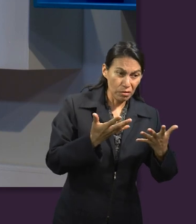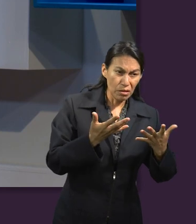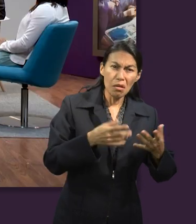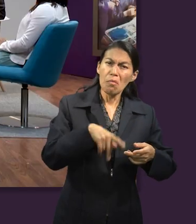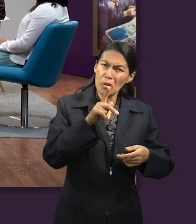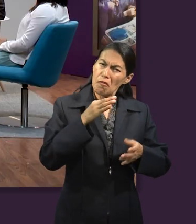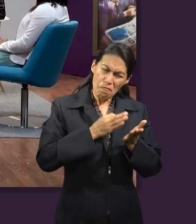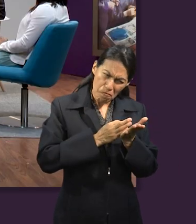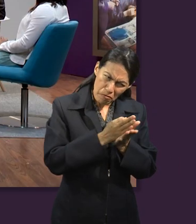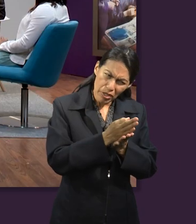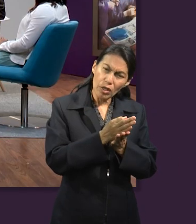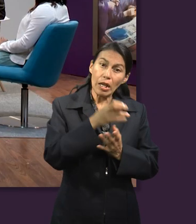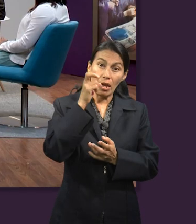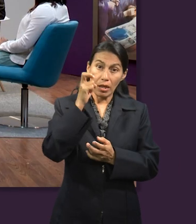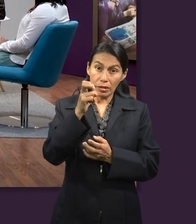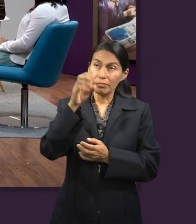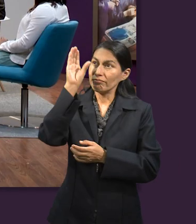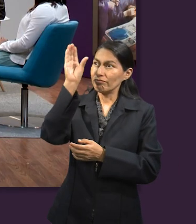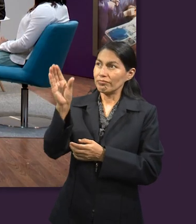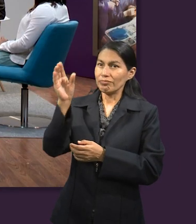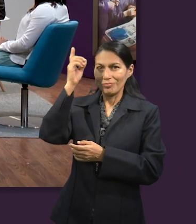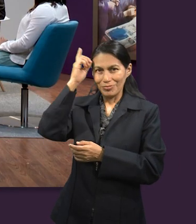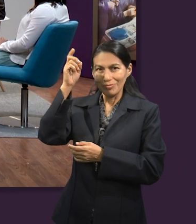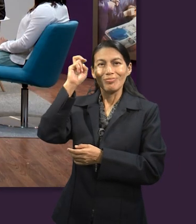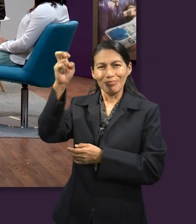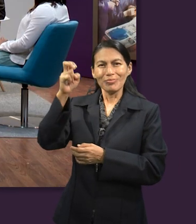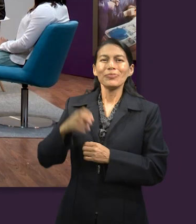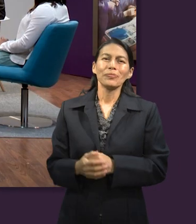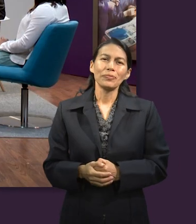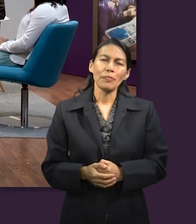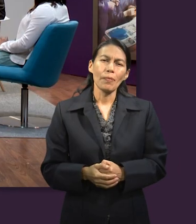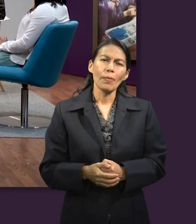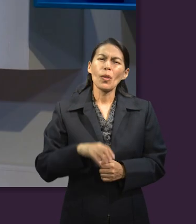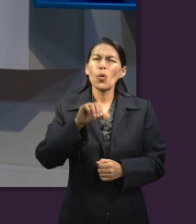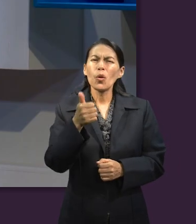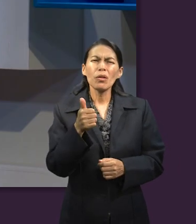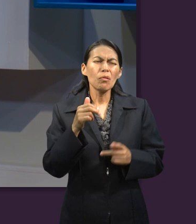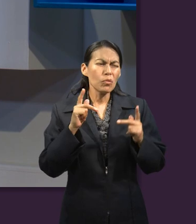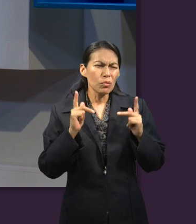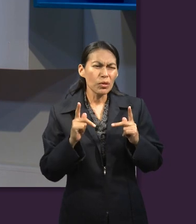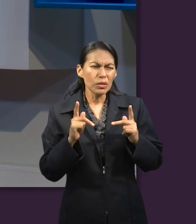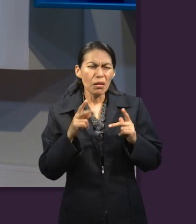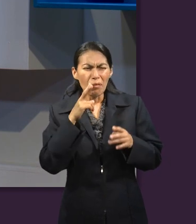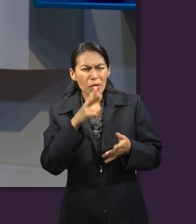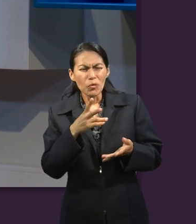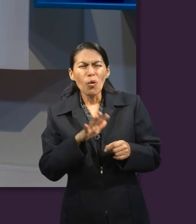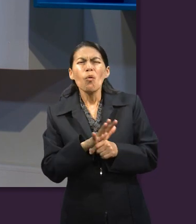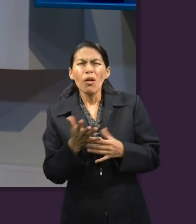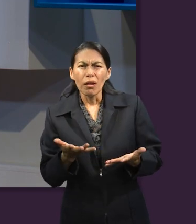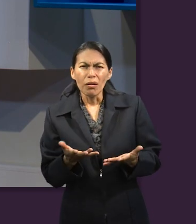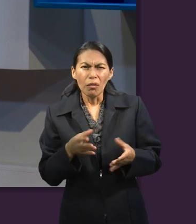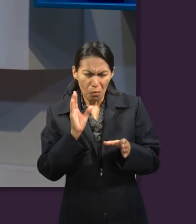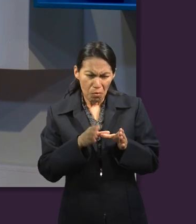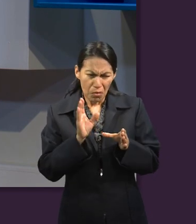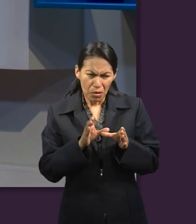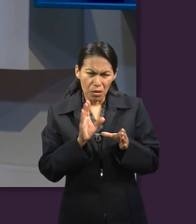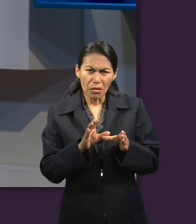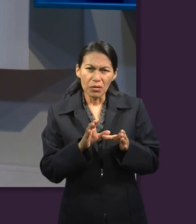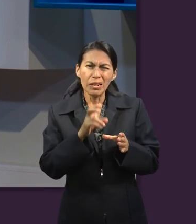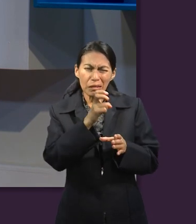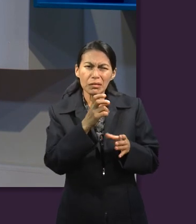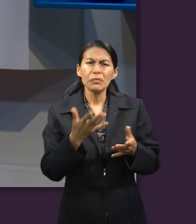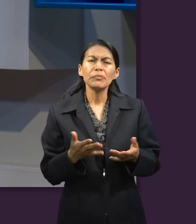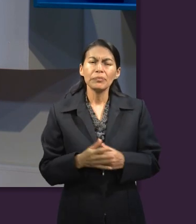una de las características de nuestro padre y que otras promesas podemos observar en la historia de abraham que se